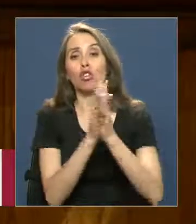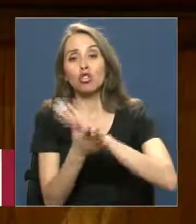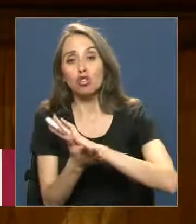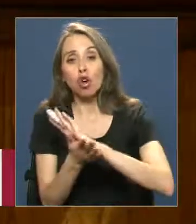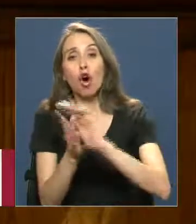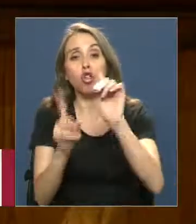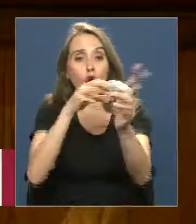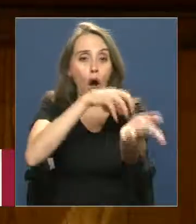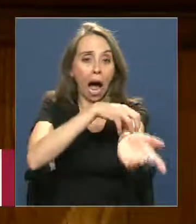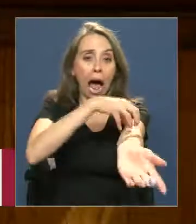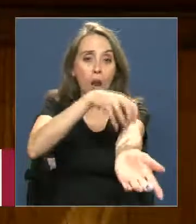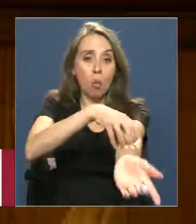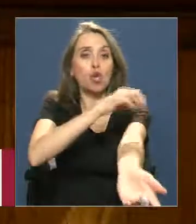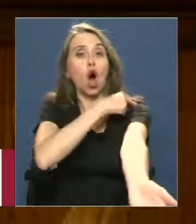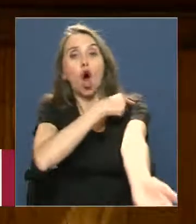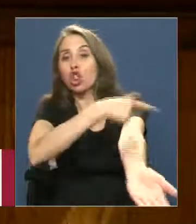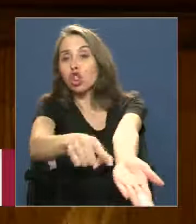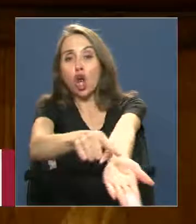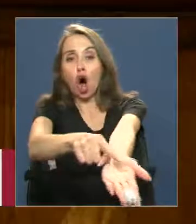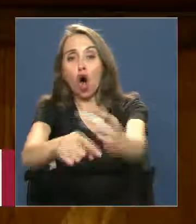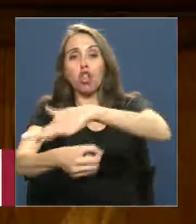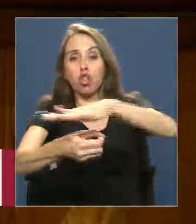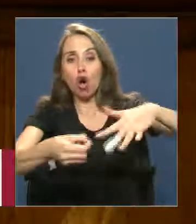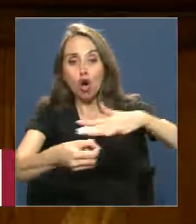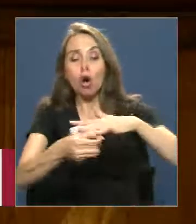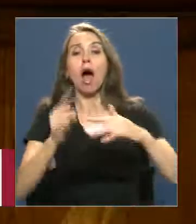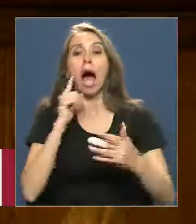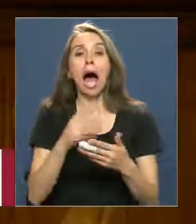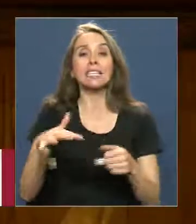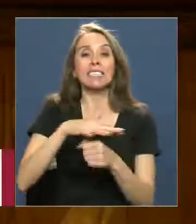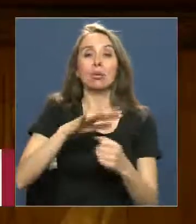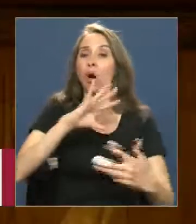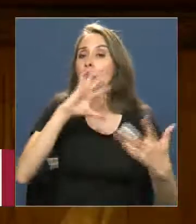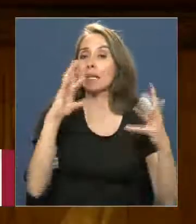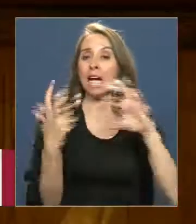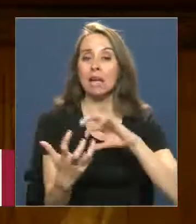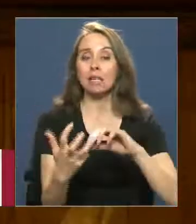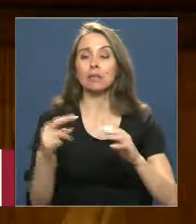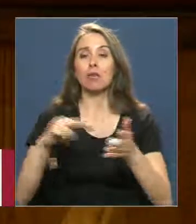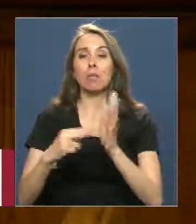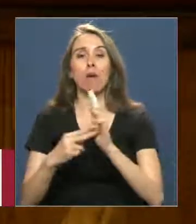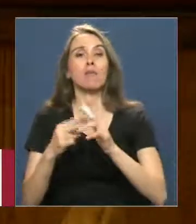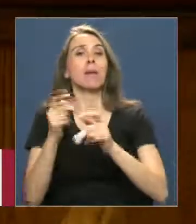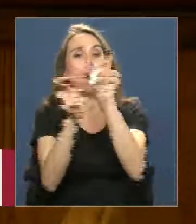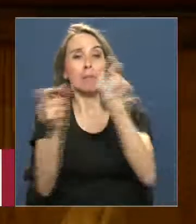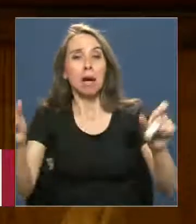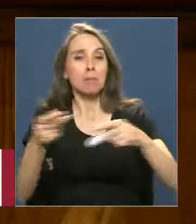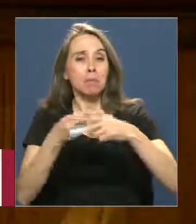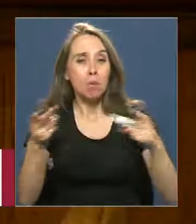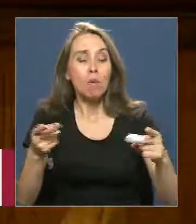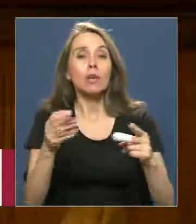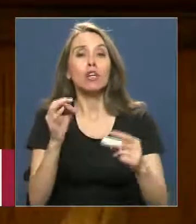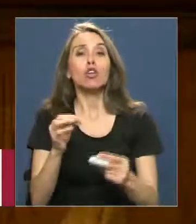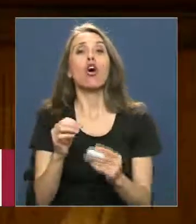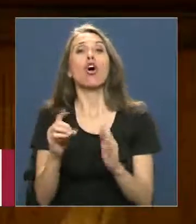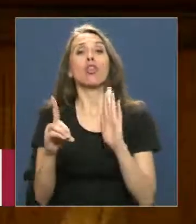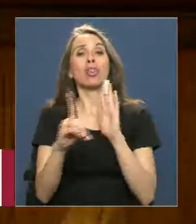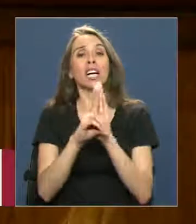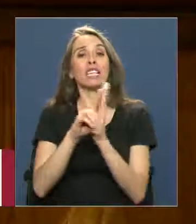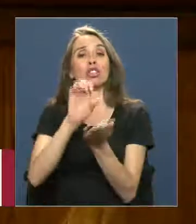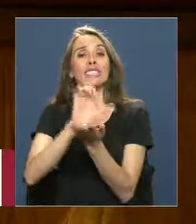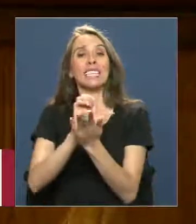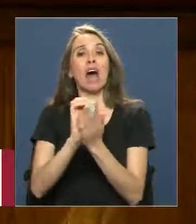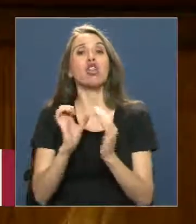territorio nacional existan circunstancias derivadas de una catástrofe, calamidad pública o estado de excepción constitucional declarado